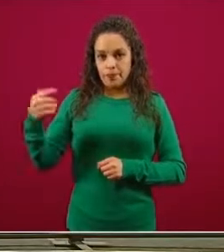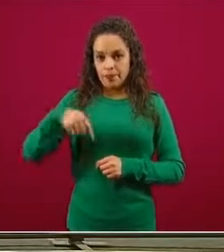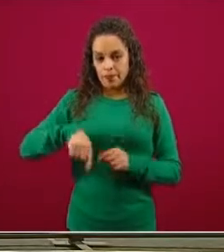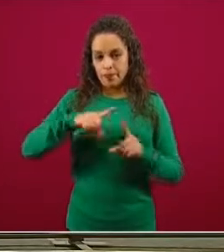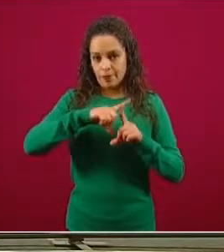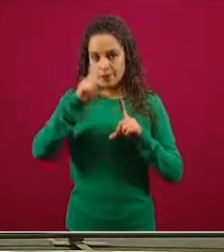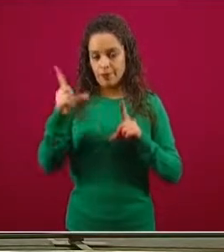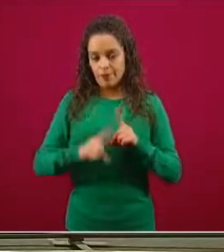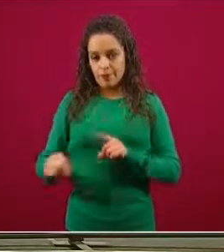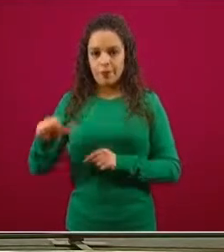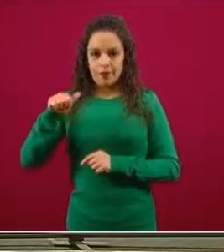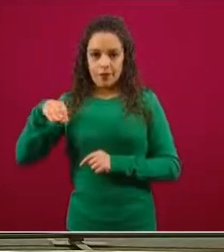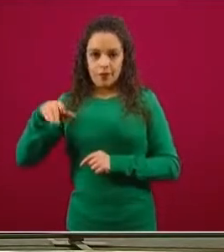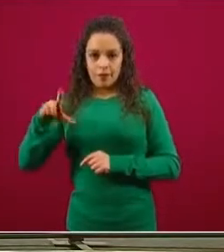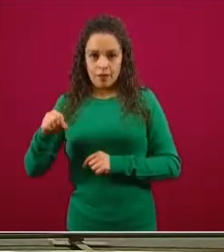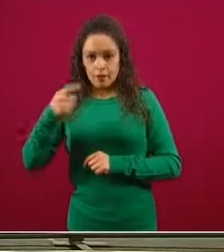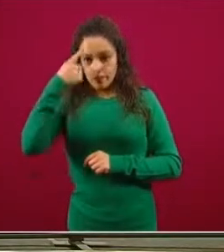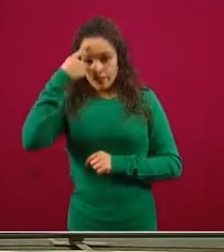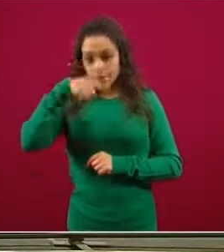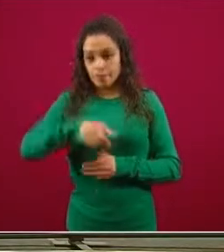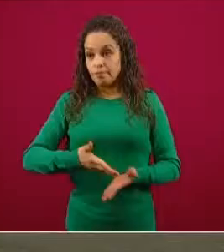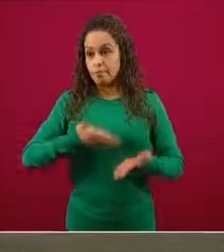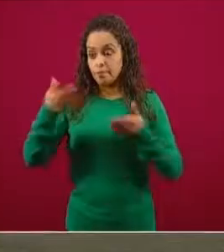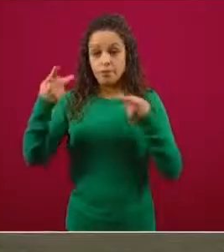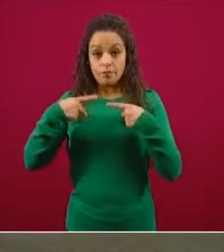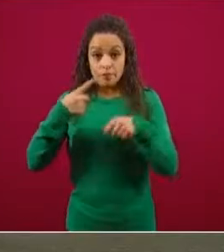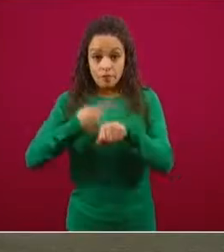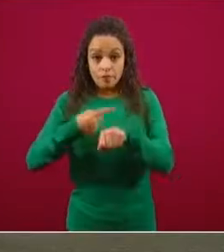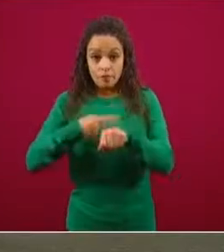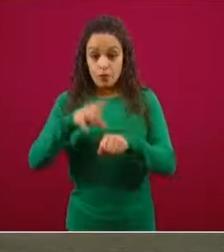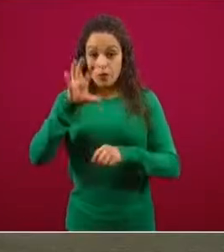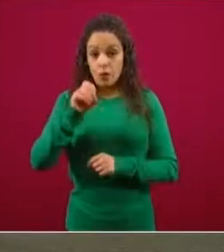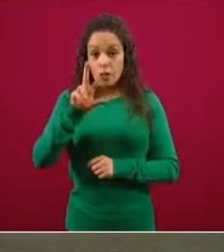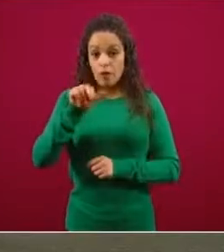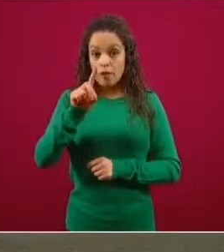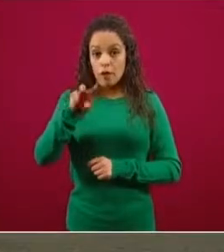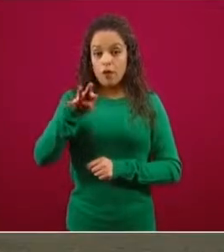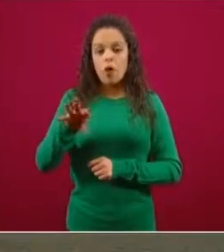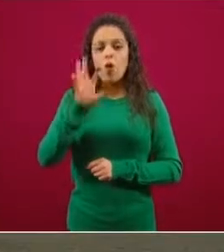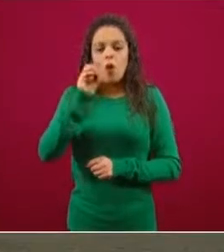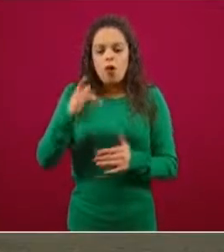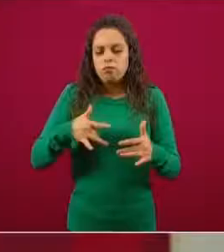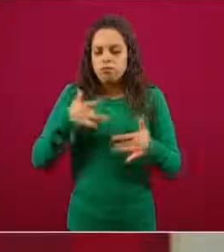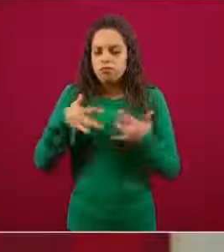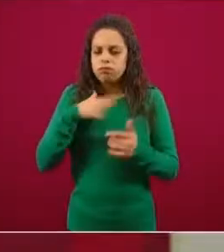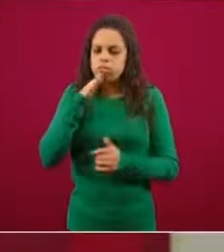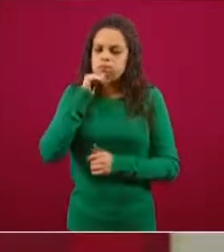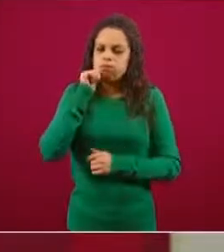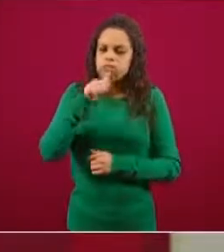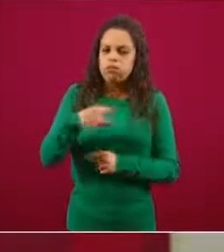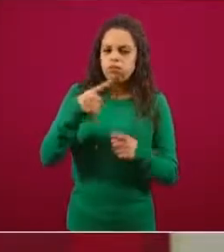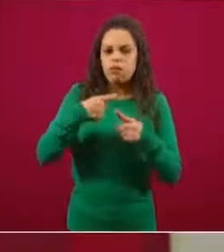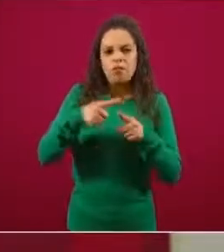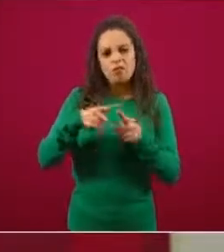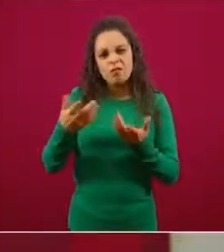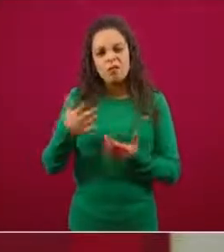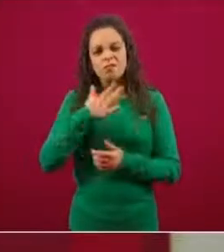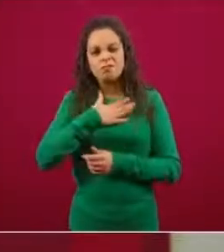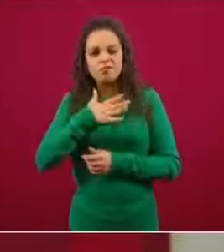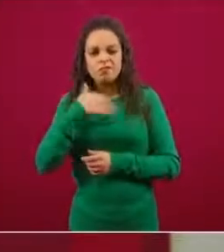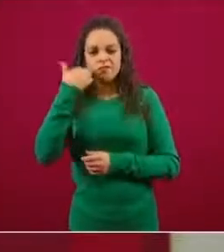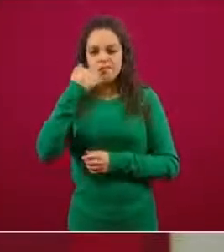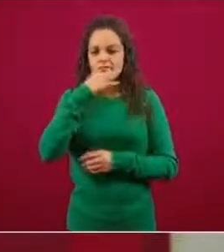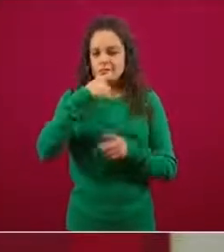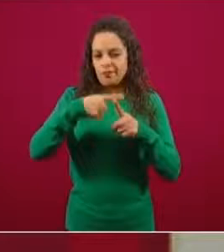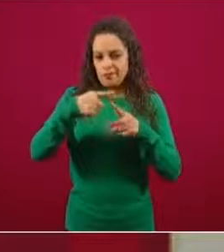a personas que tengan COVID-19 o síntomas de COVID-19 y que requieran la